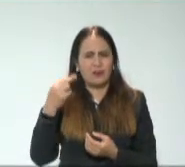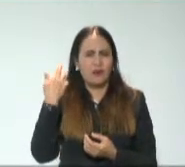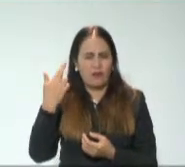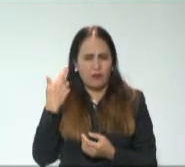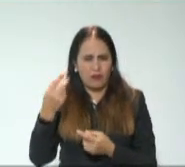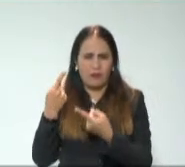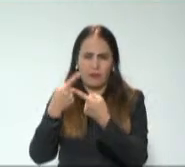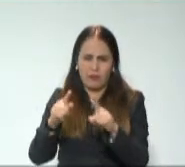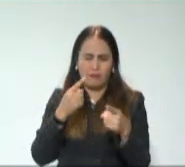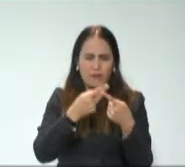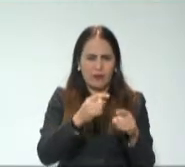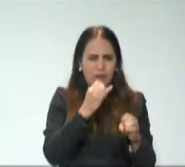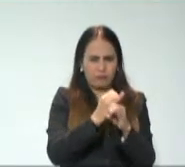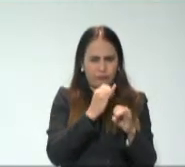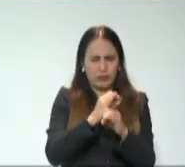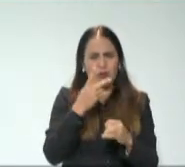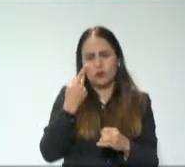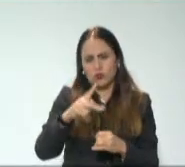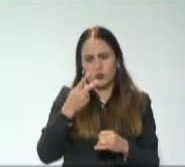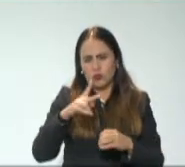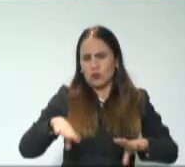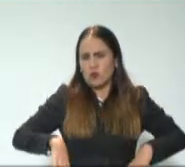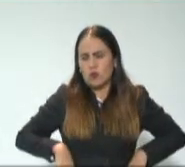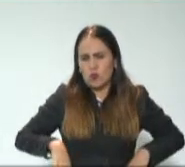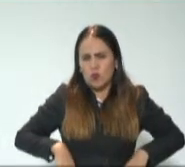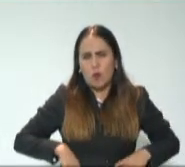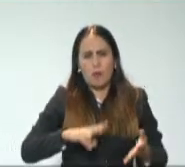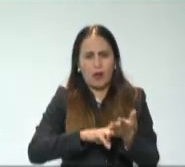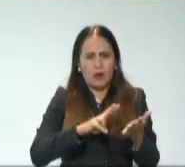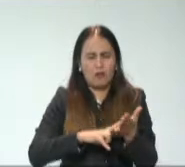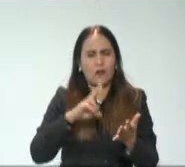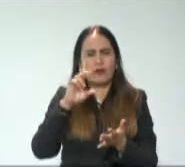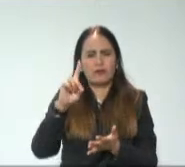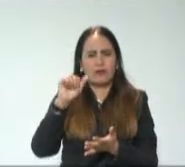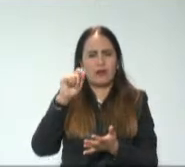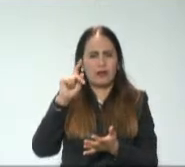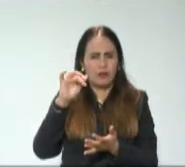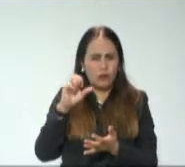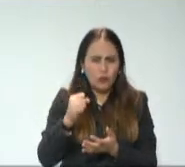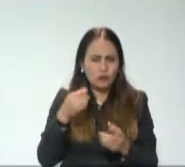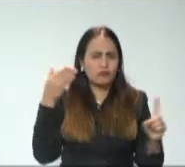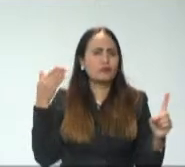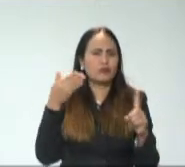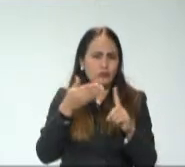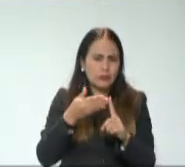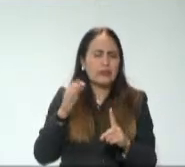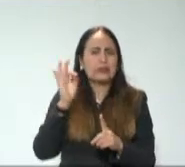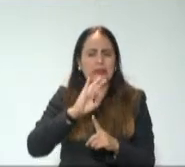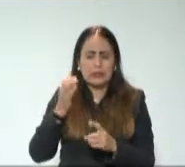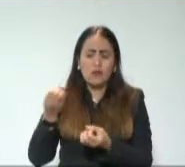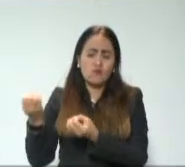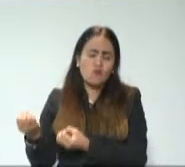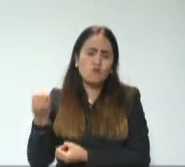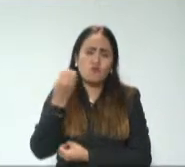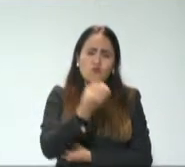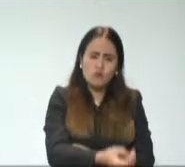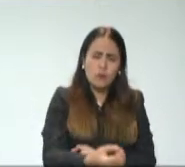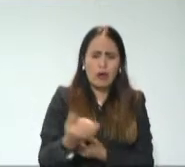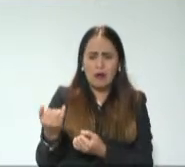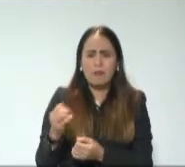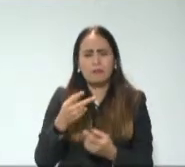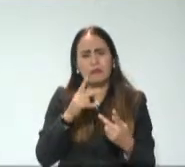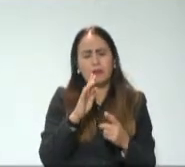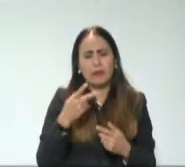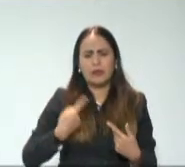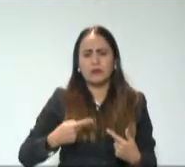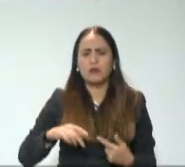en función a una serie de valores y a una serie de datos ya sea que directamente se les hayan proporcionado o los haya obtenido de otra